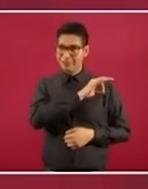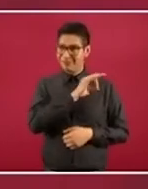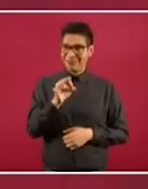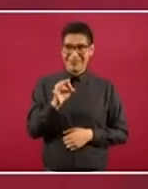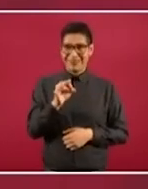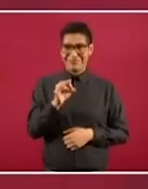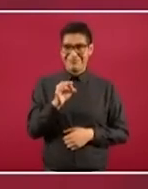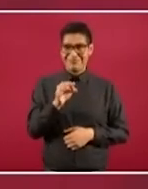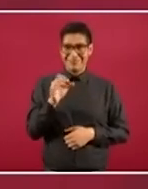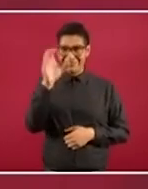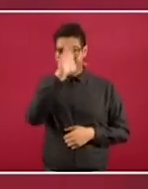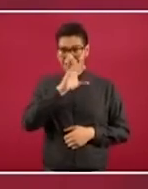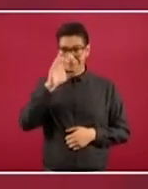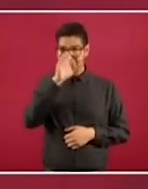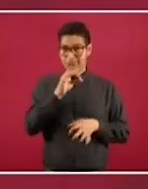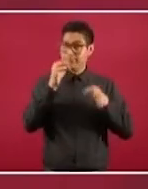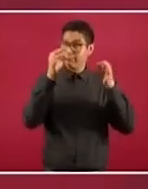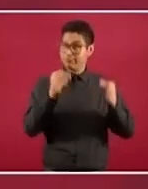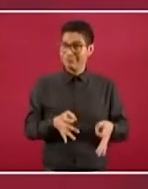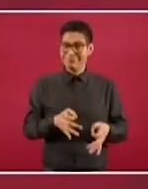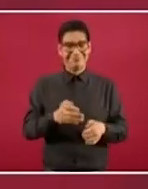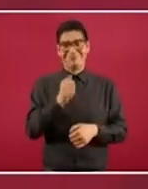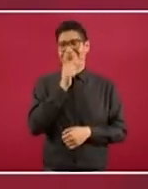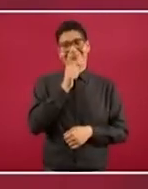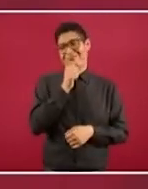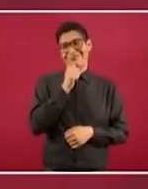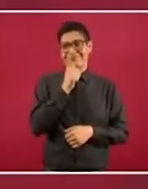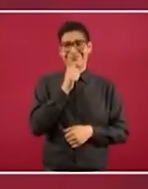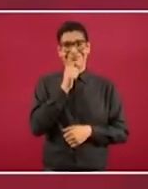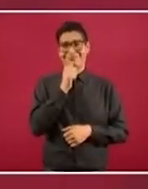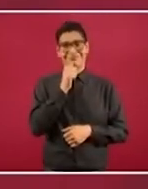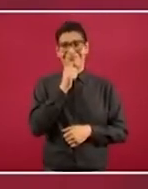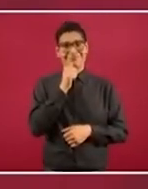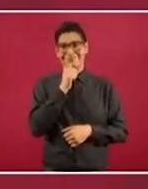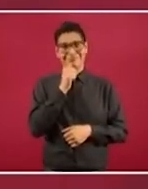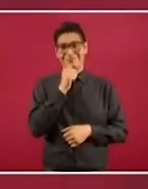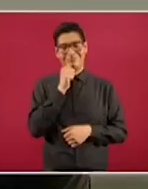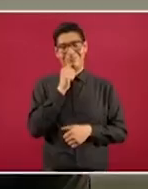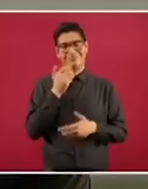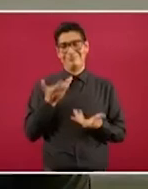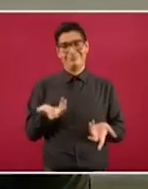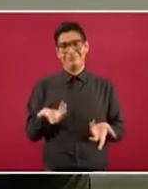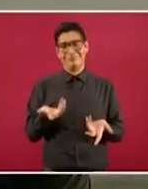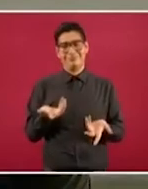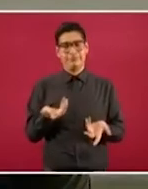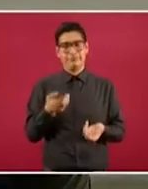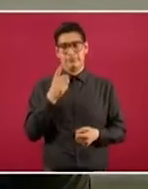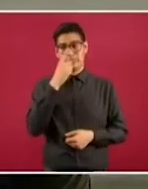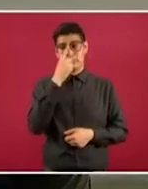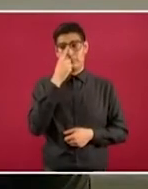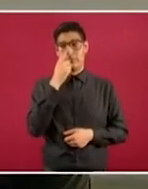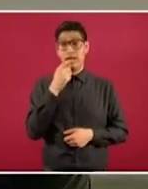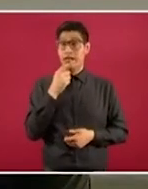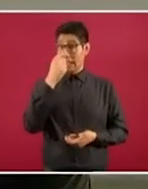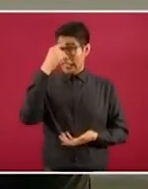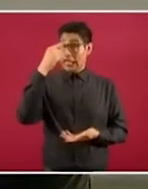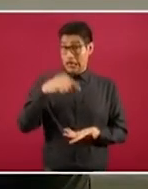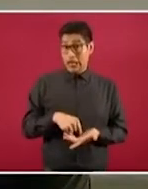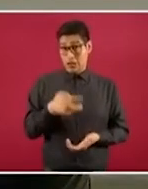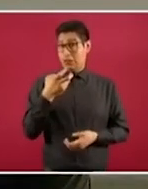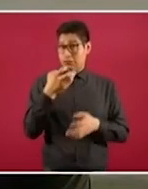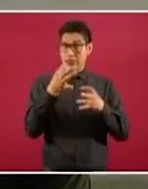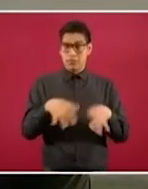sea curativo de la enfermedad COVID-19. Creo que es importante